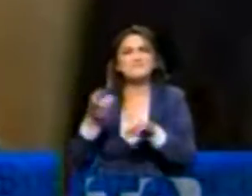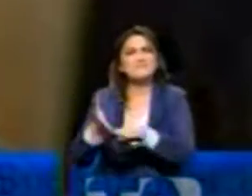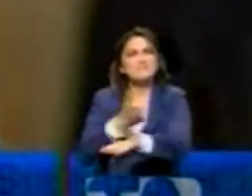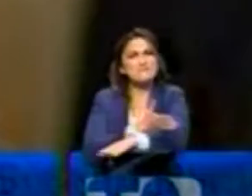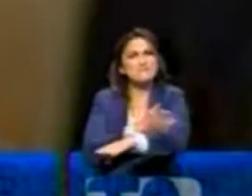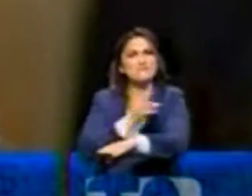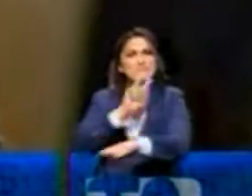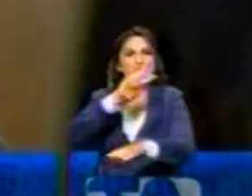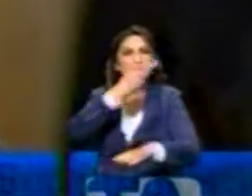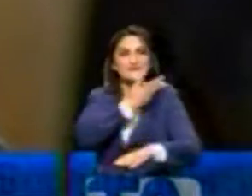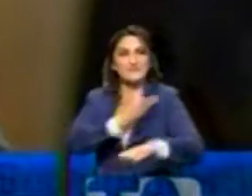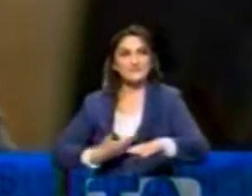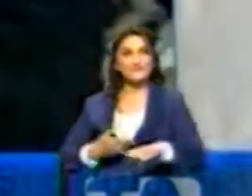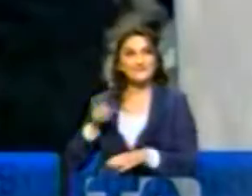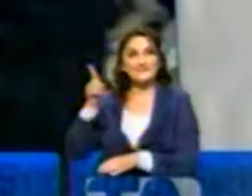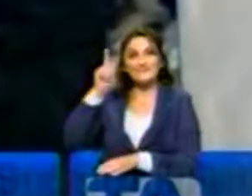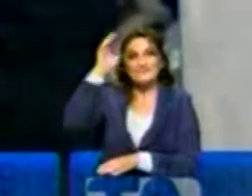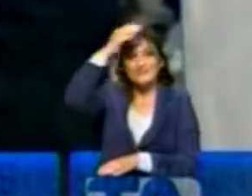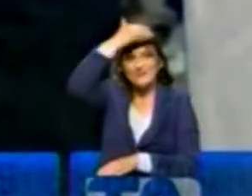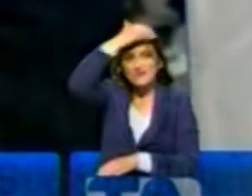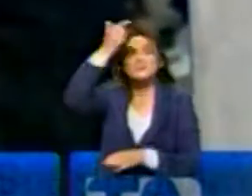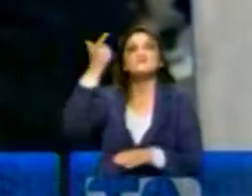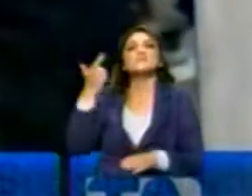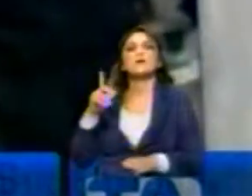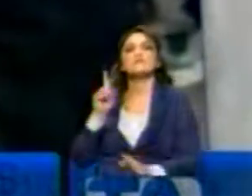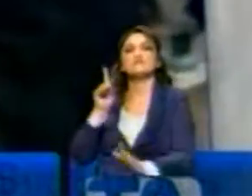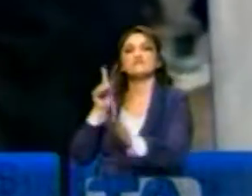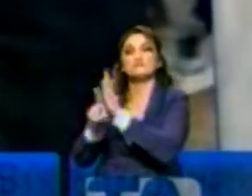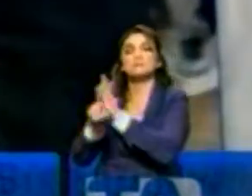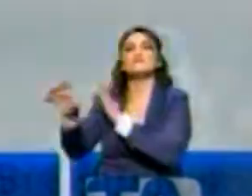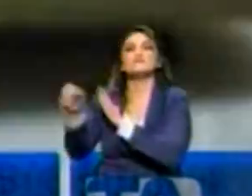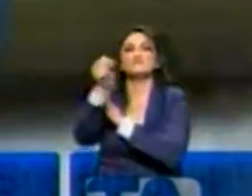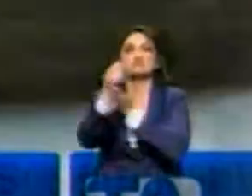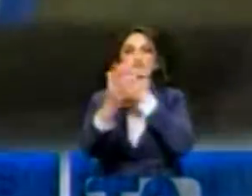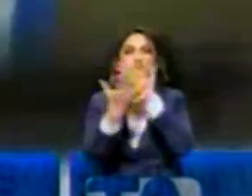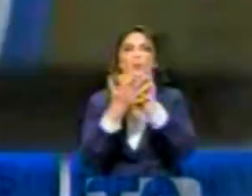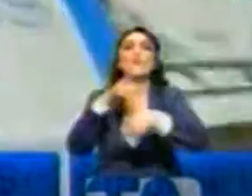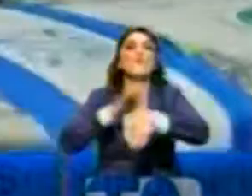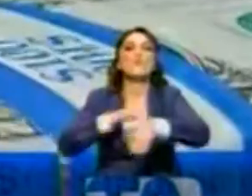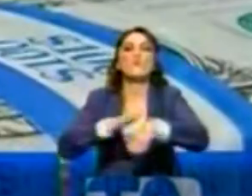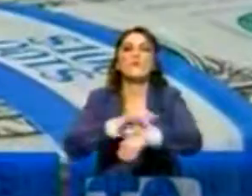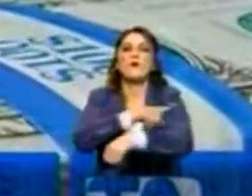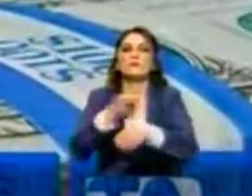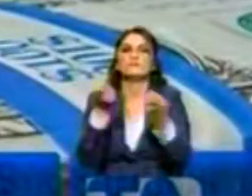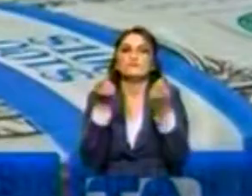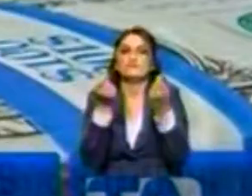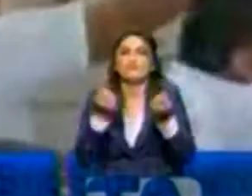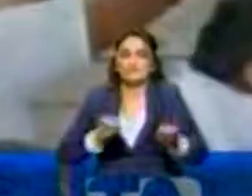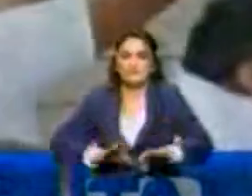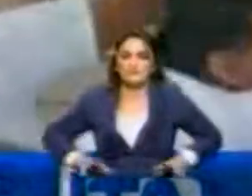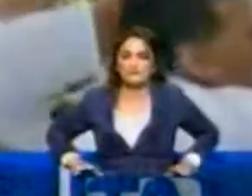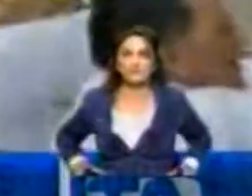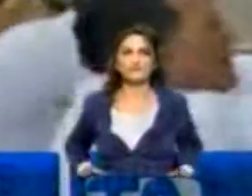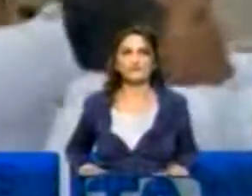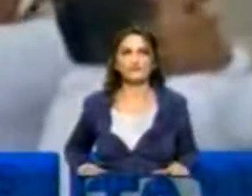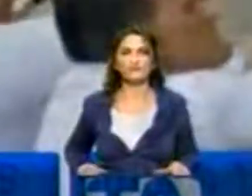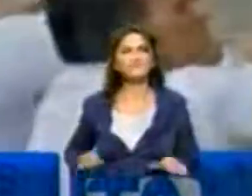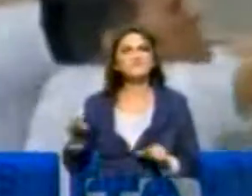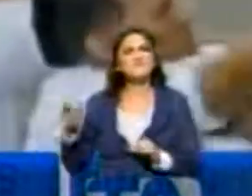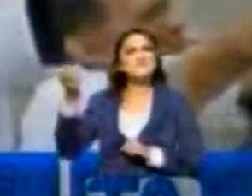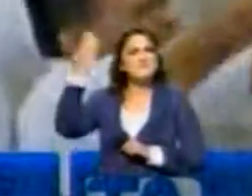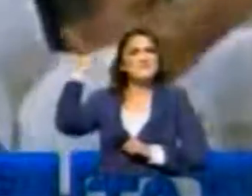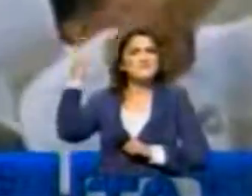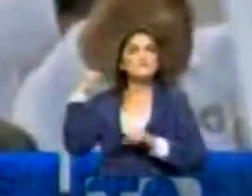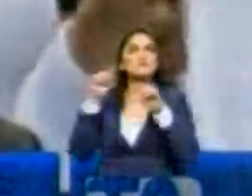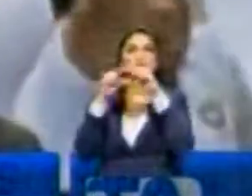delito de asociación ilícita. Ahora su colaboración girará en torno a supuestos aportes irregulares para las campañas de Alianza